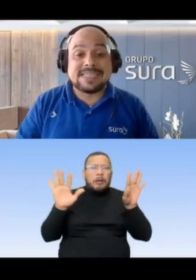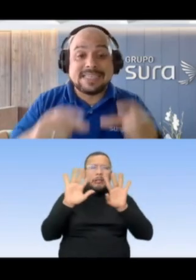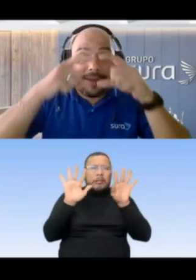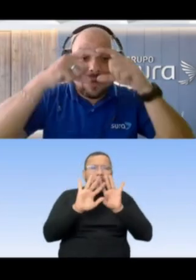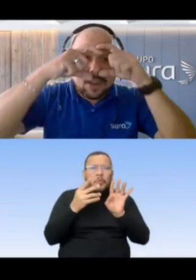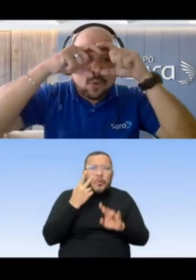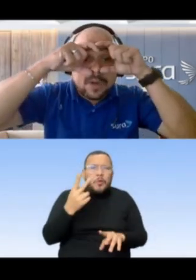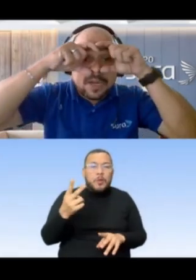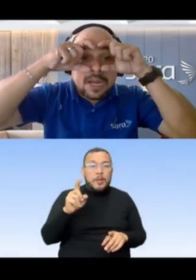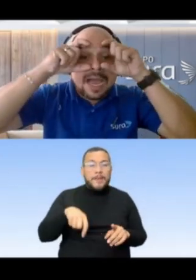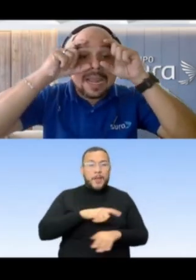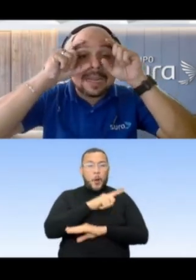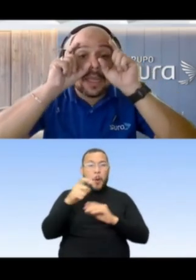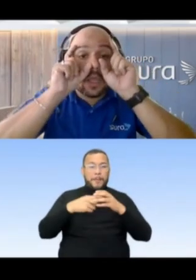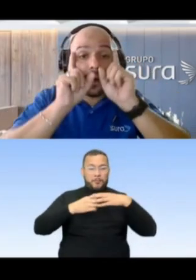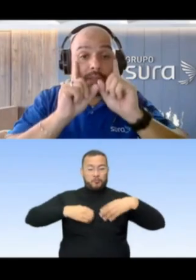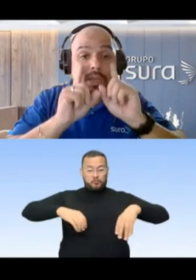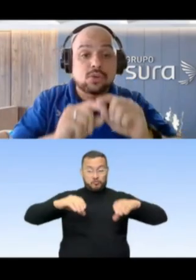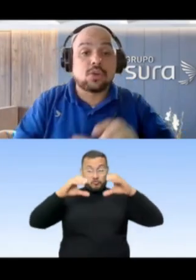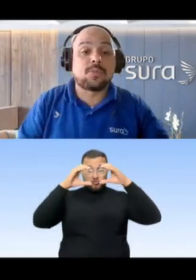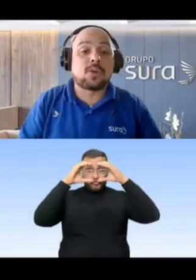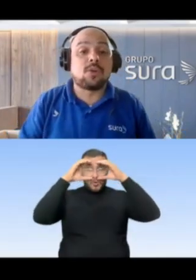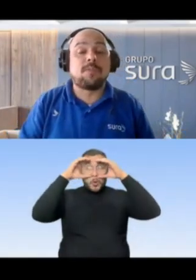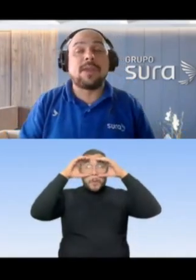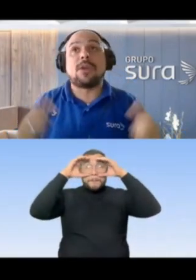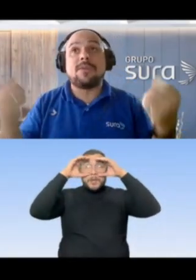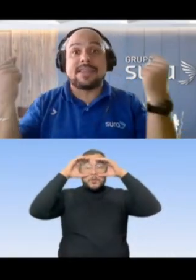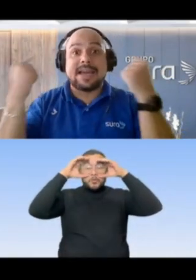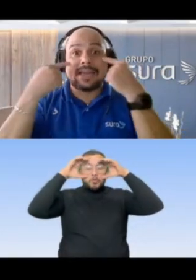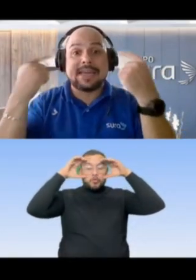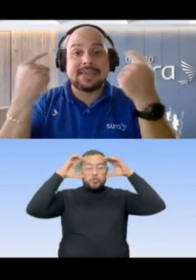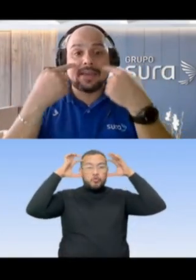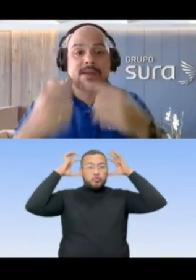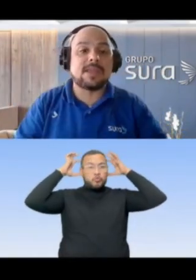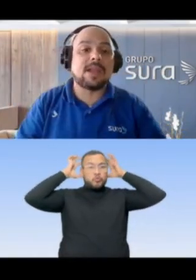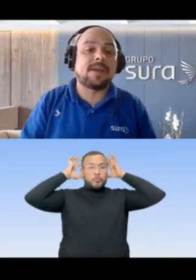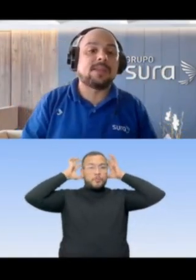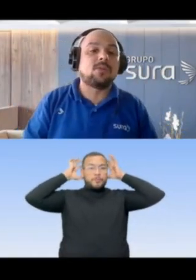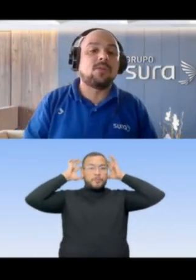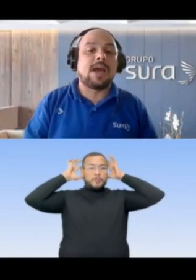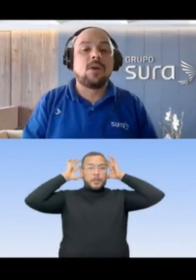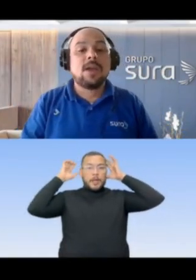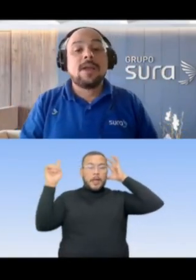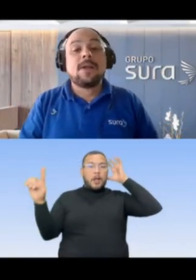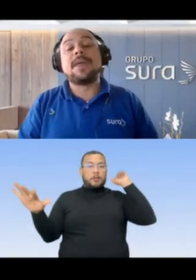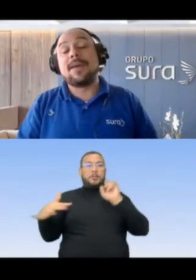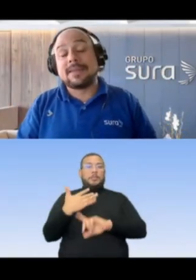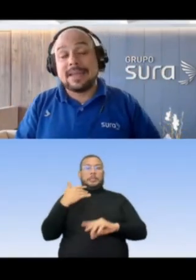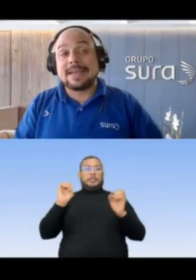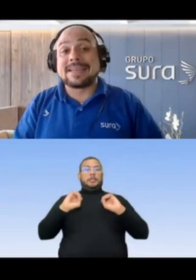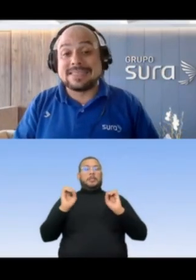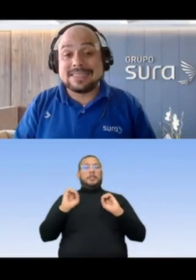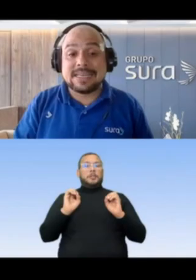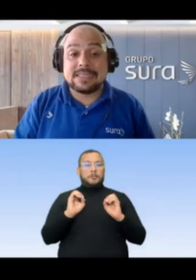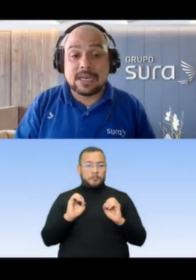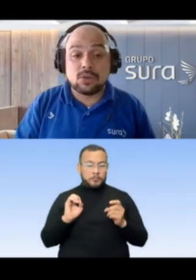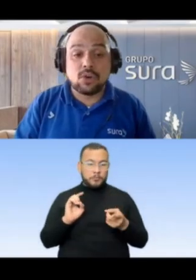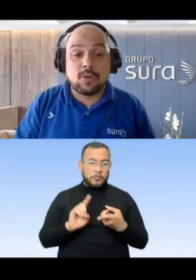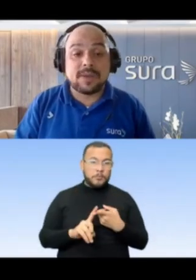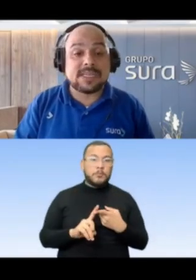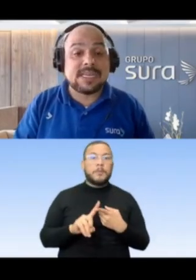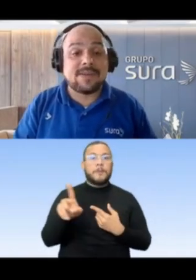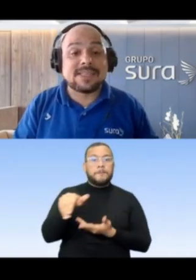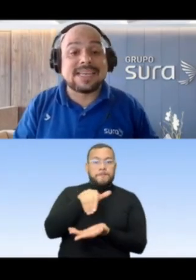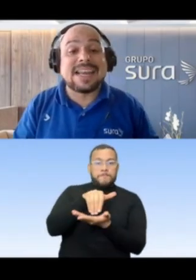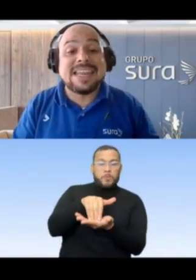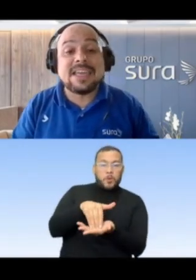cobertura completa, es decir, debe cubrir alrededor de los ojos por completo, evitar que entre material particulado, debe tener resistencia